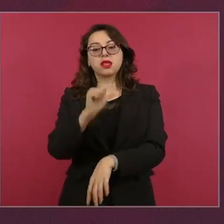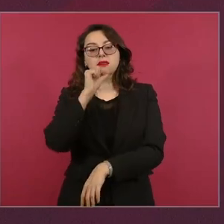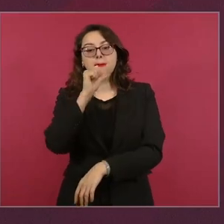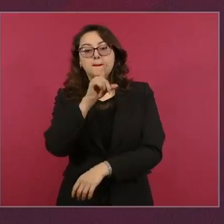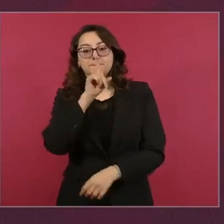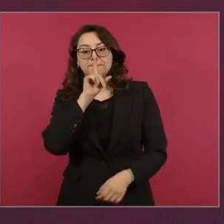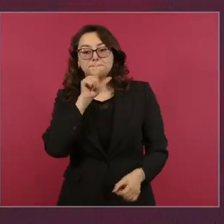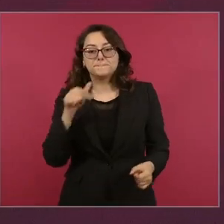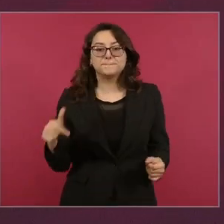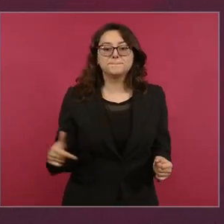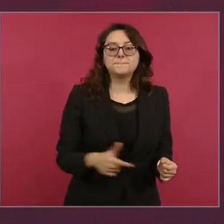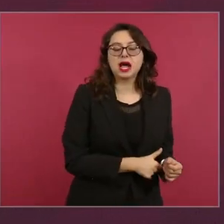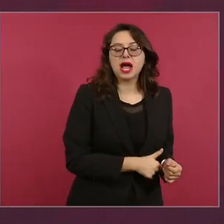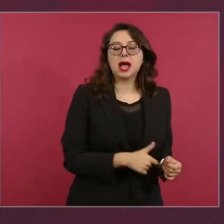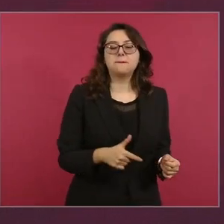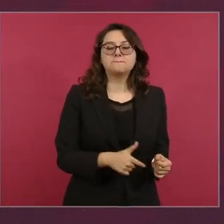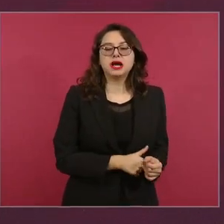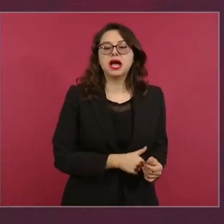Ustedes